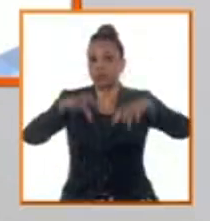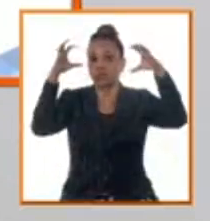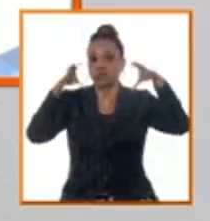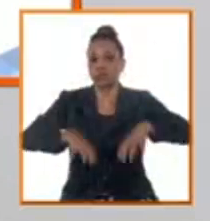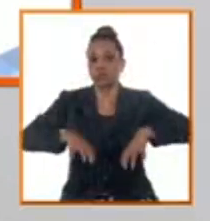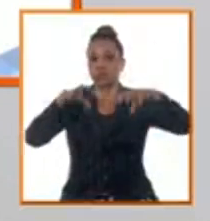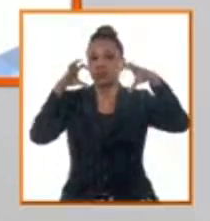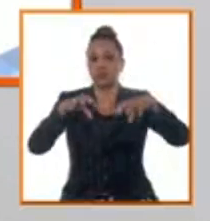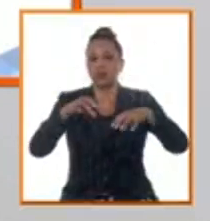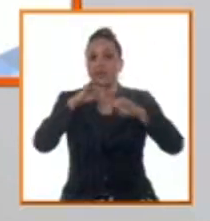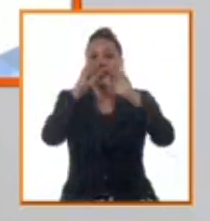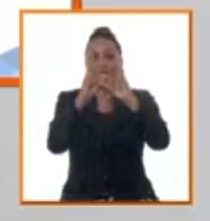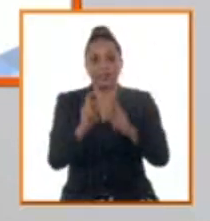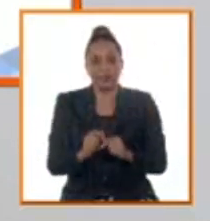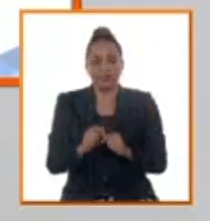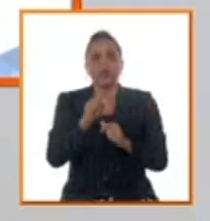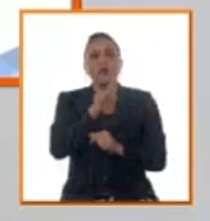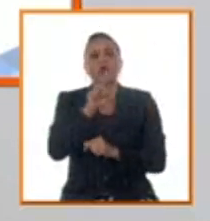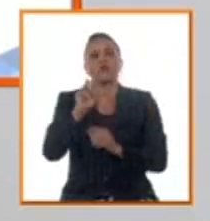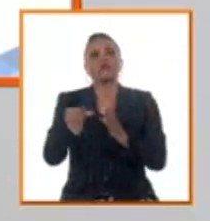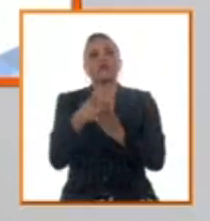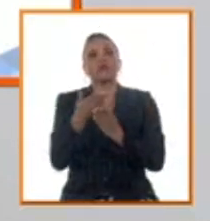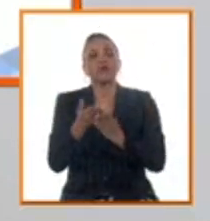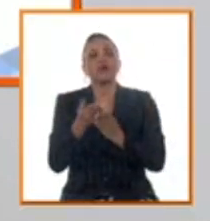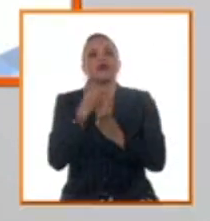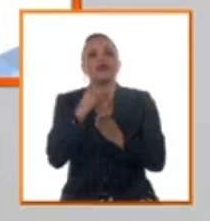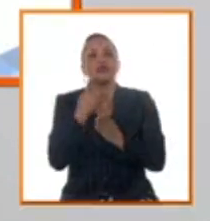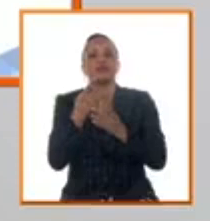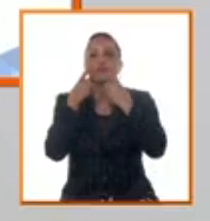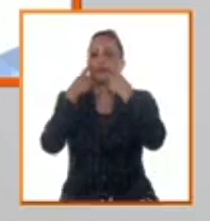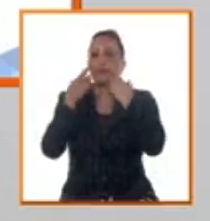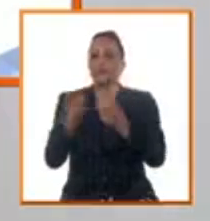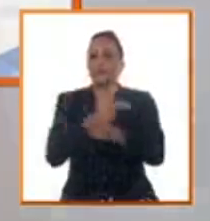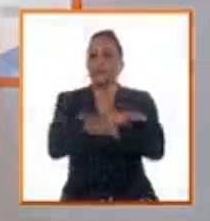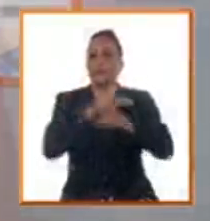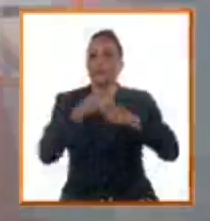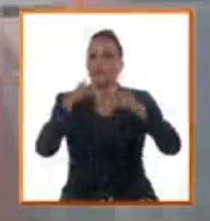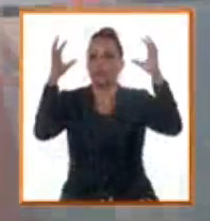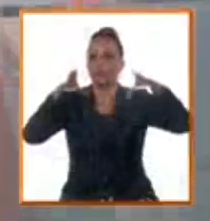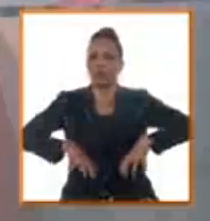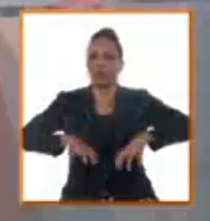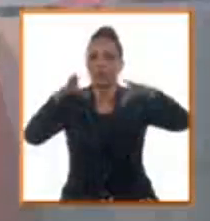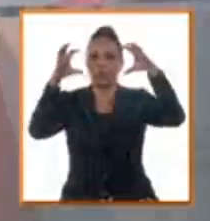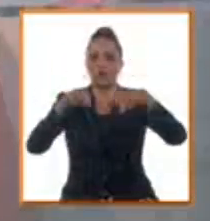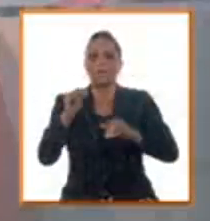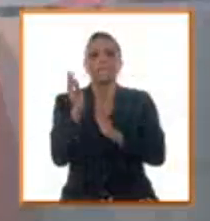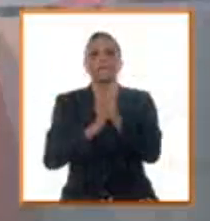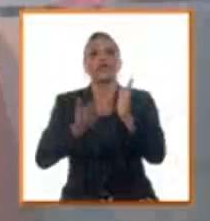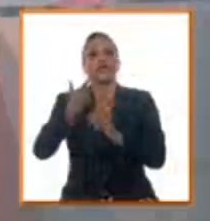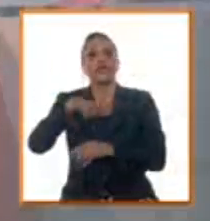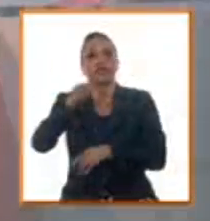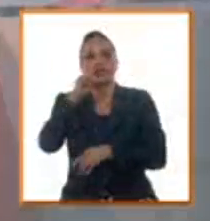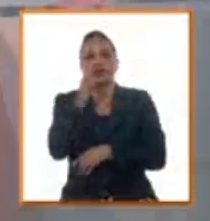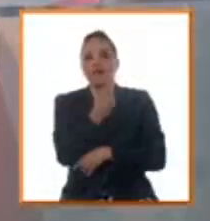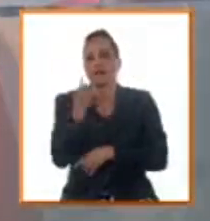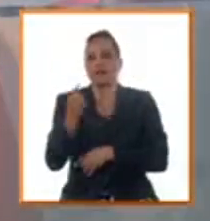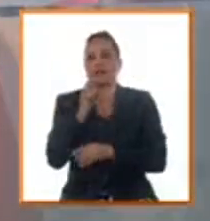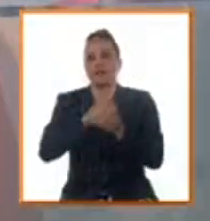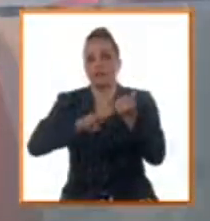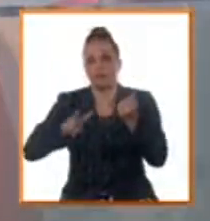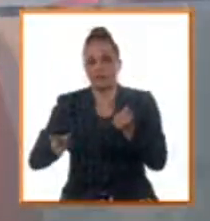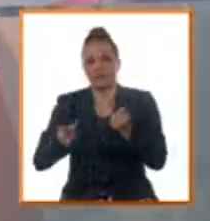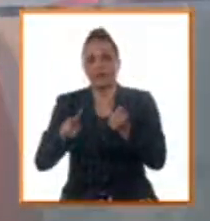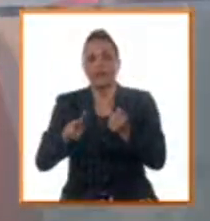registrado en estos primeros 11 días han marcado hitos en la historia de los acumulados para un mes de junio en cada uno de estos territorios,